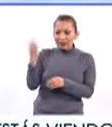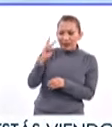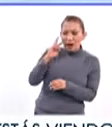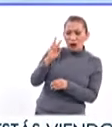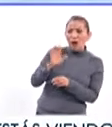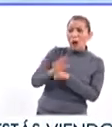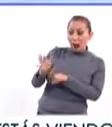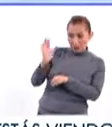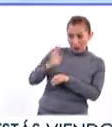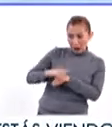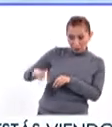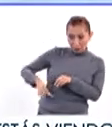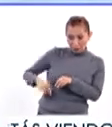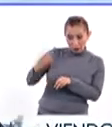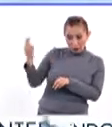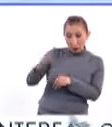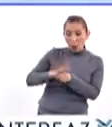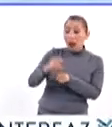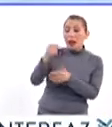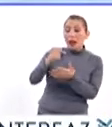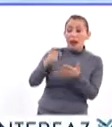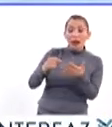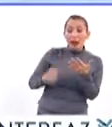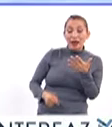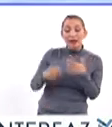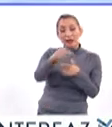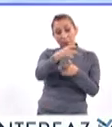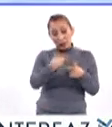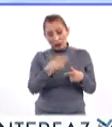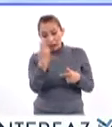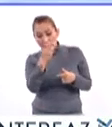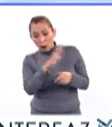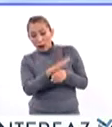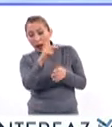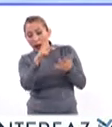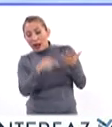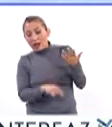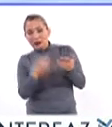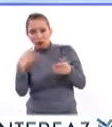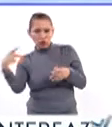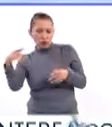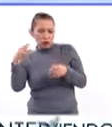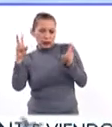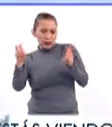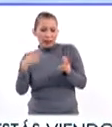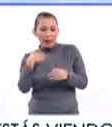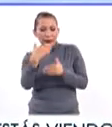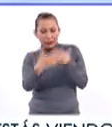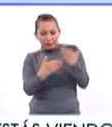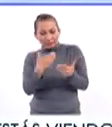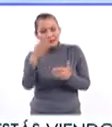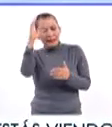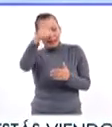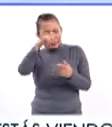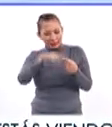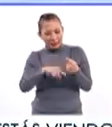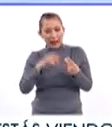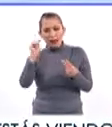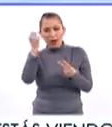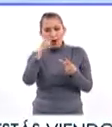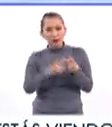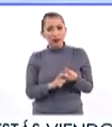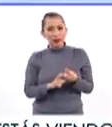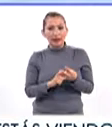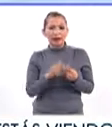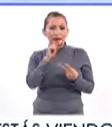necesidades del gobierno, las necesidades de la población en los temas que les corresponden, que son el desarrollo de la ciencia, la